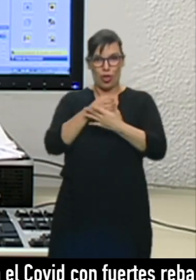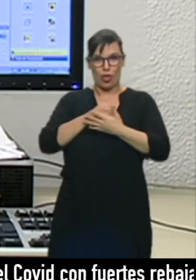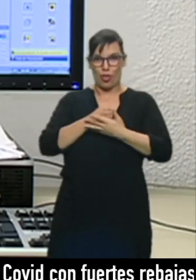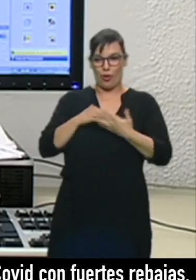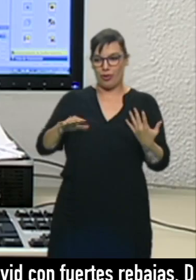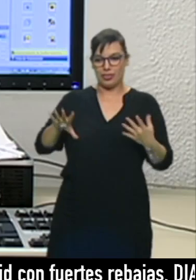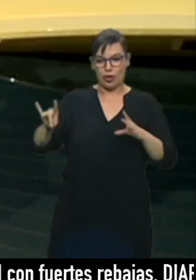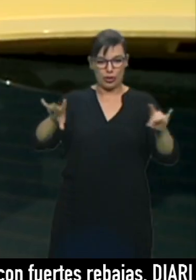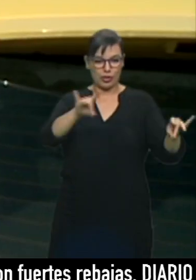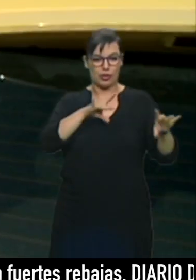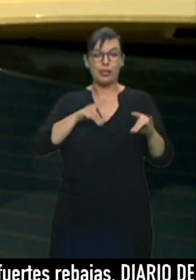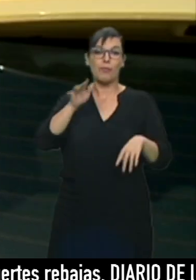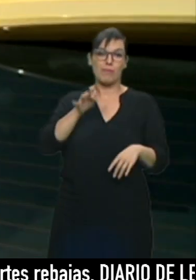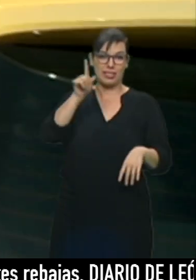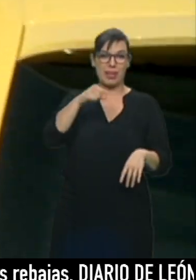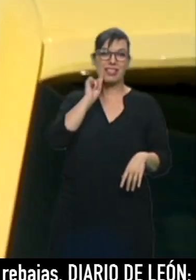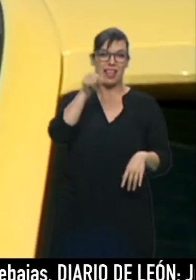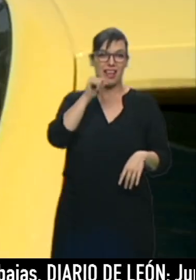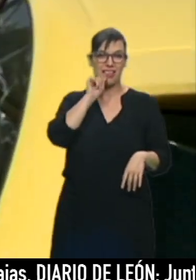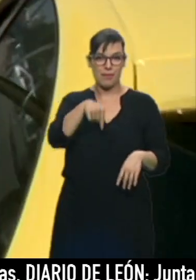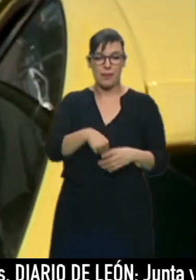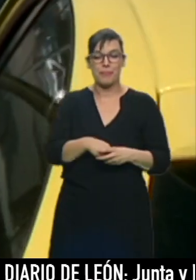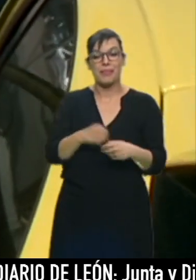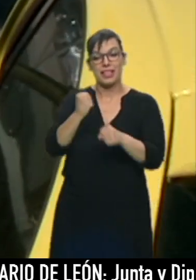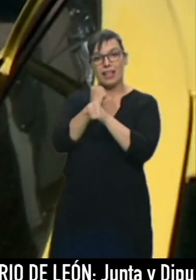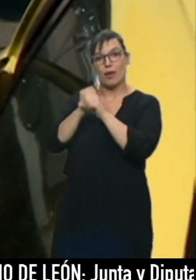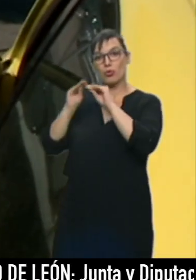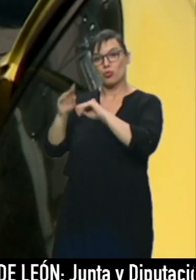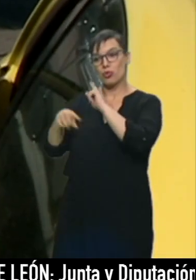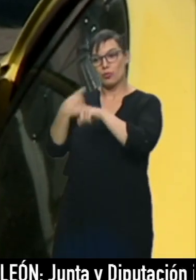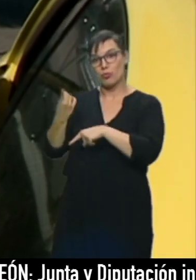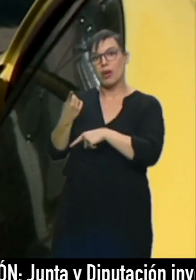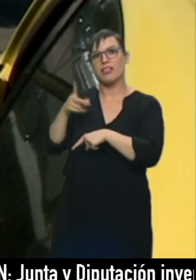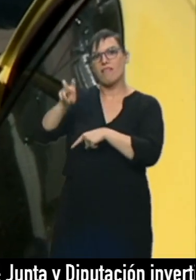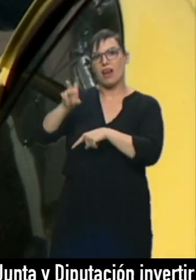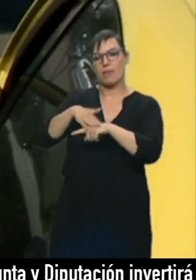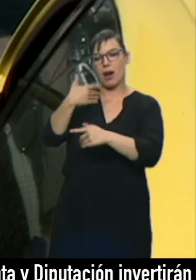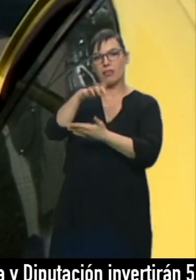y luego la saliva también puede ser. Su trabajo sirve de informe pericial en los juzgados.